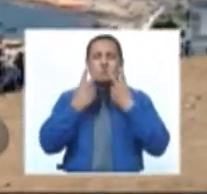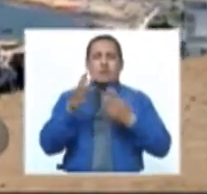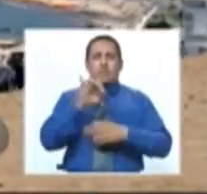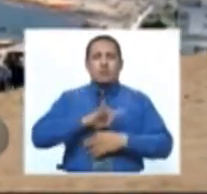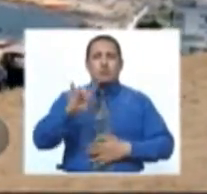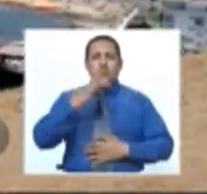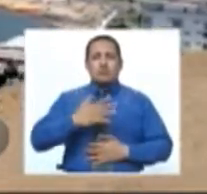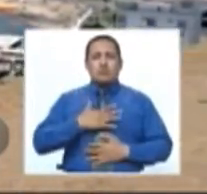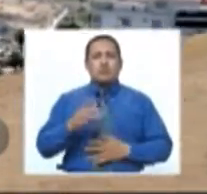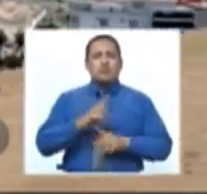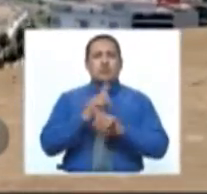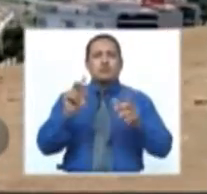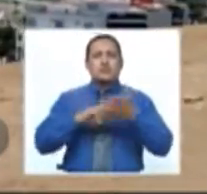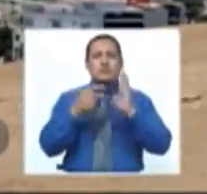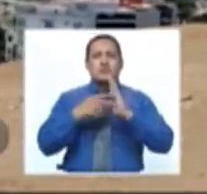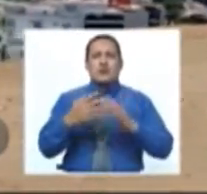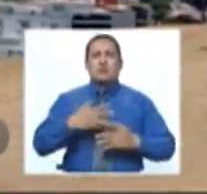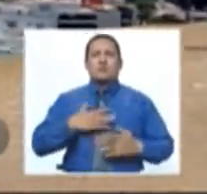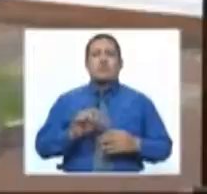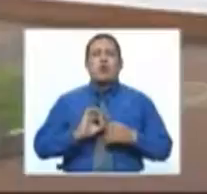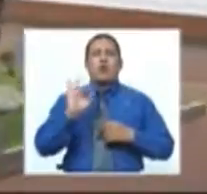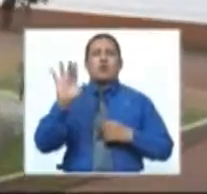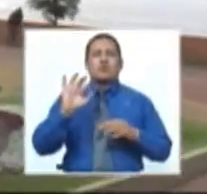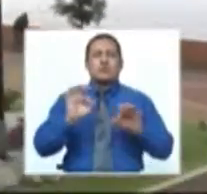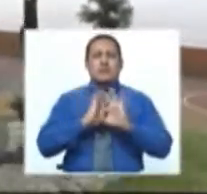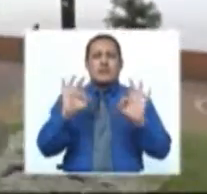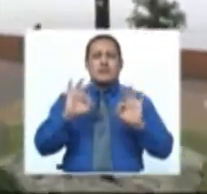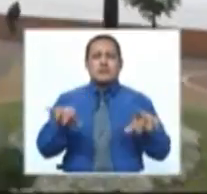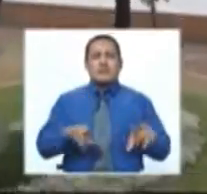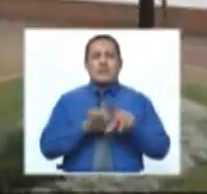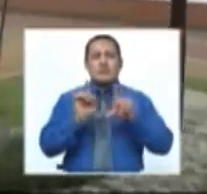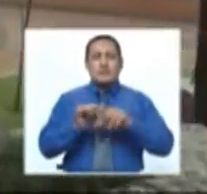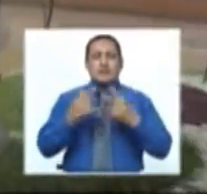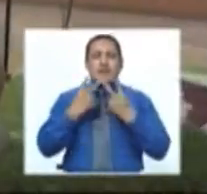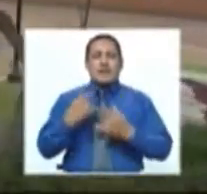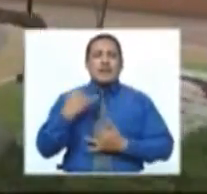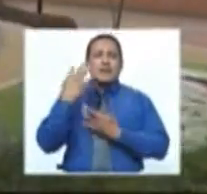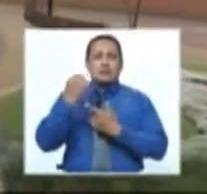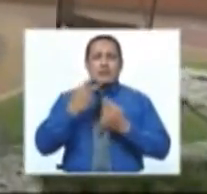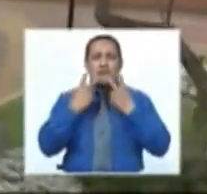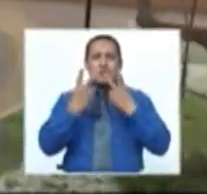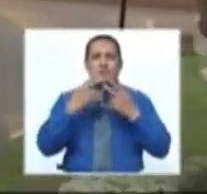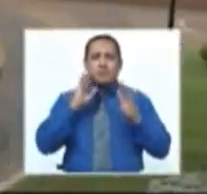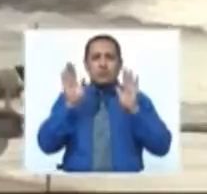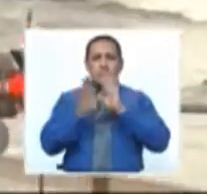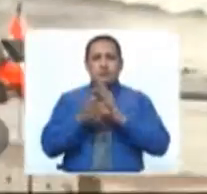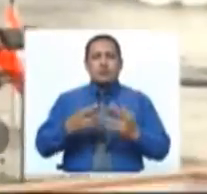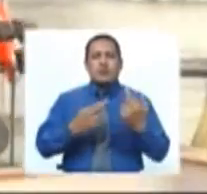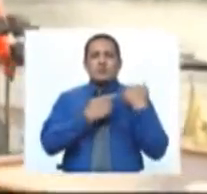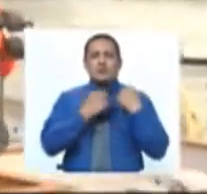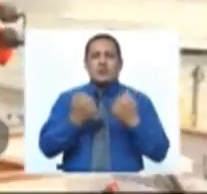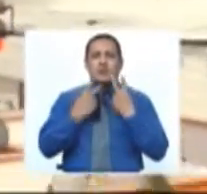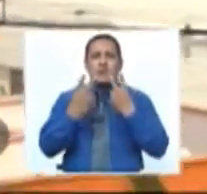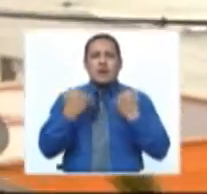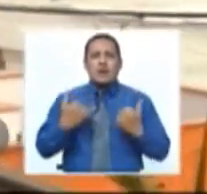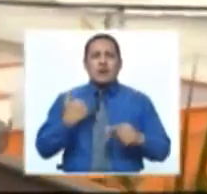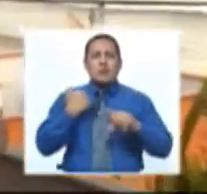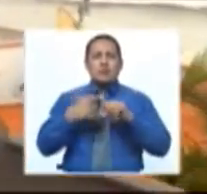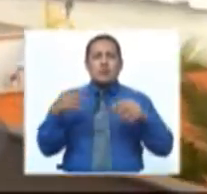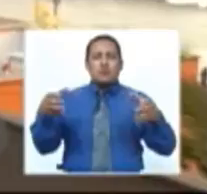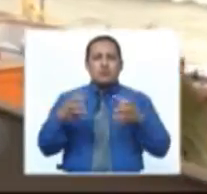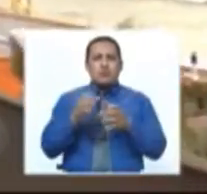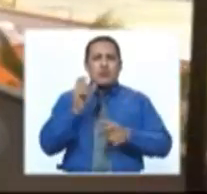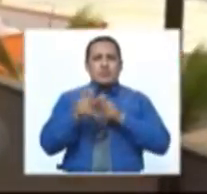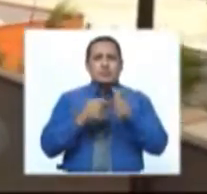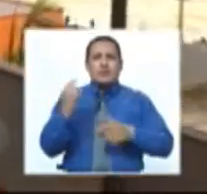uso público tampoco quiere decir tierra de nadie, y en ese sentido se espera cierto grado de responsabilidad por parte